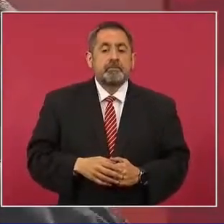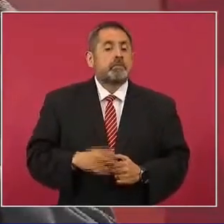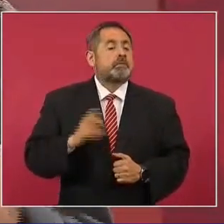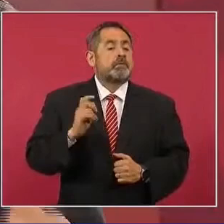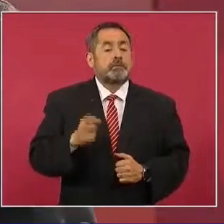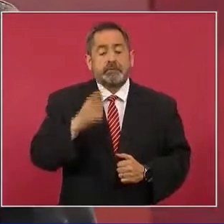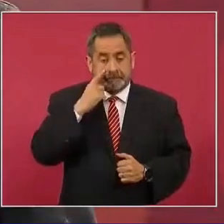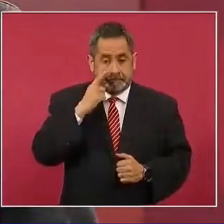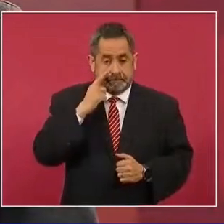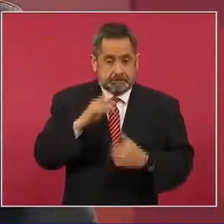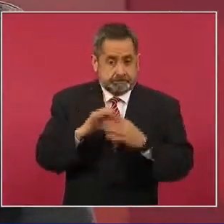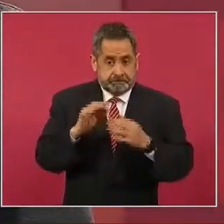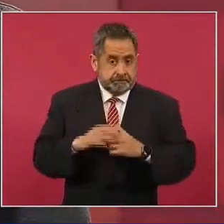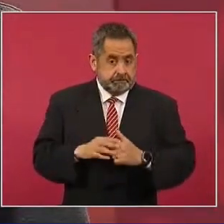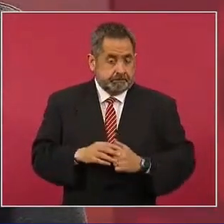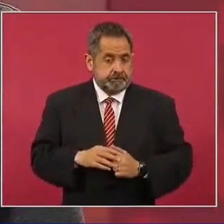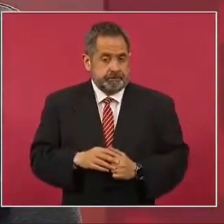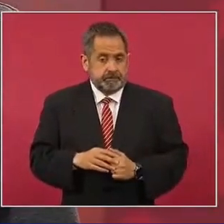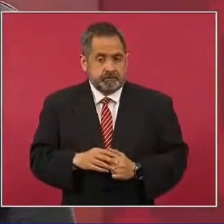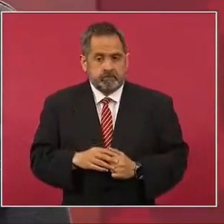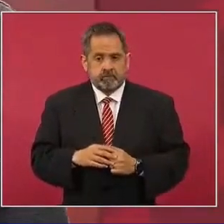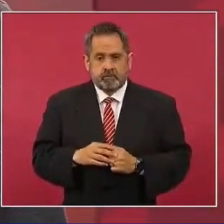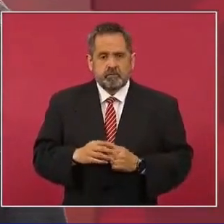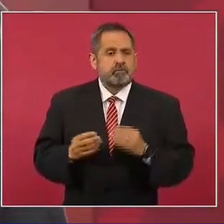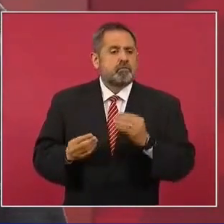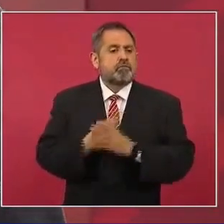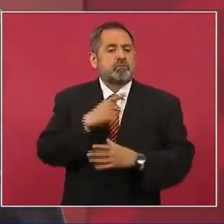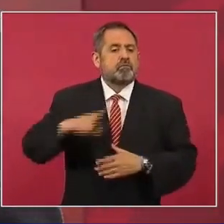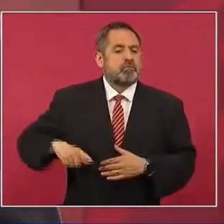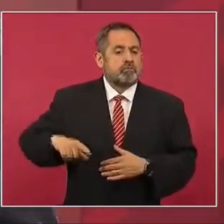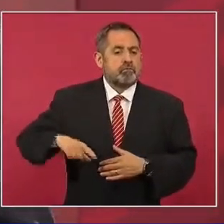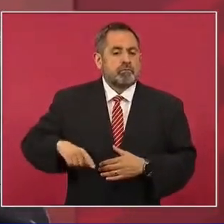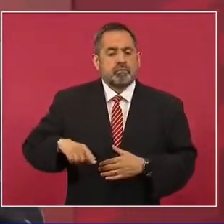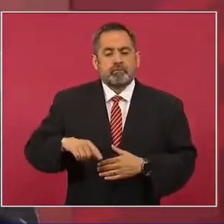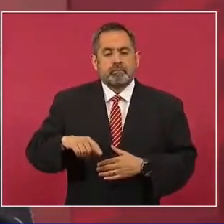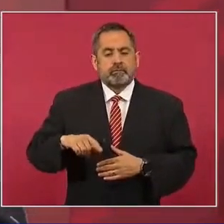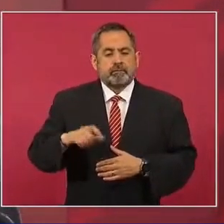Entró el nuevo gobierno de Fox